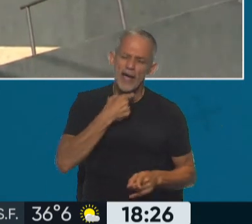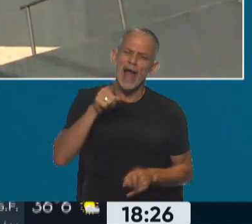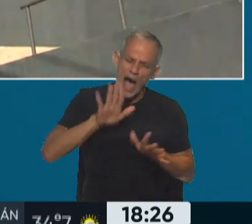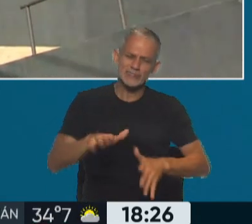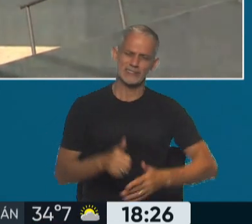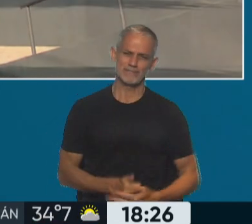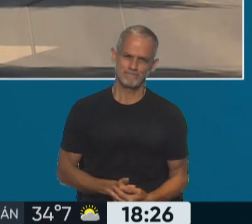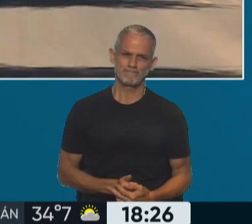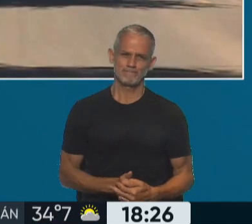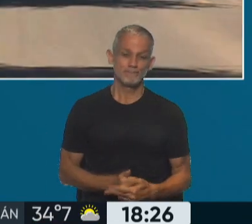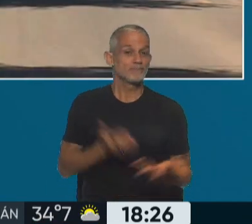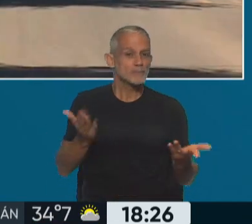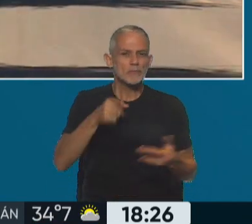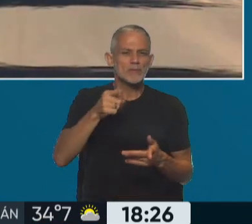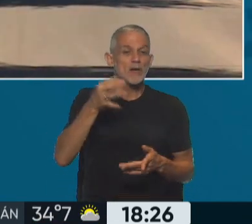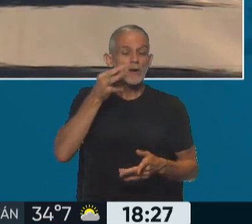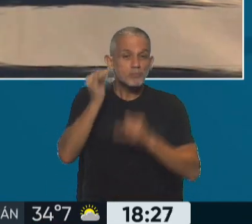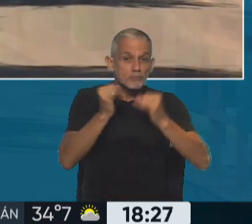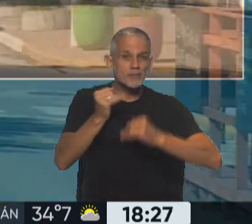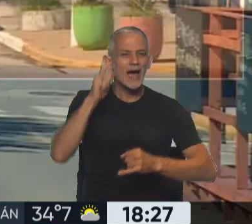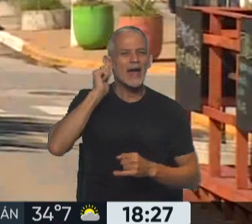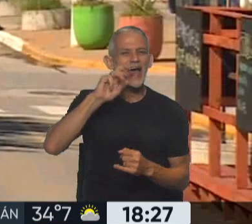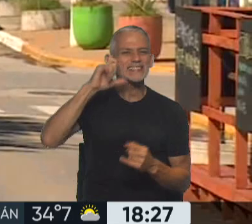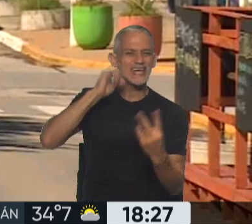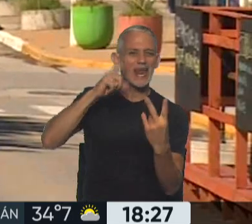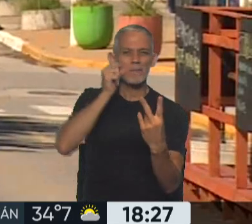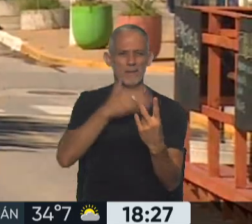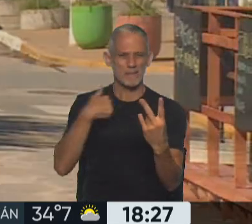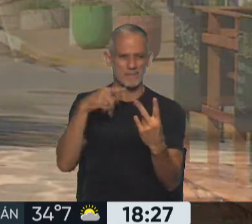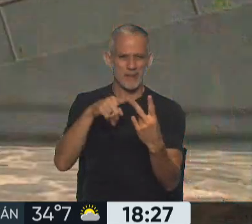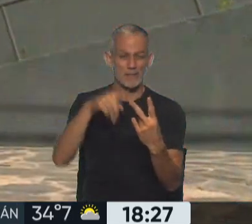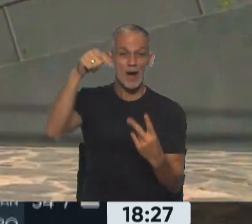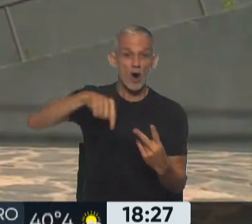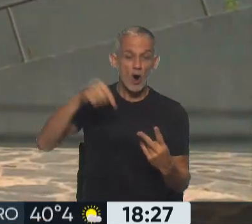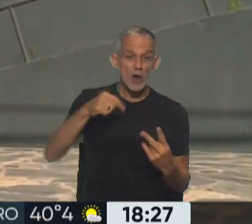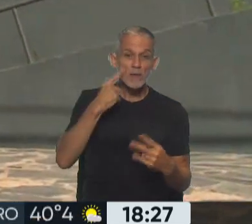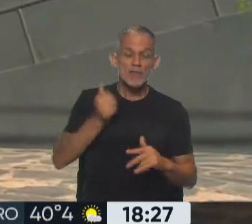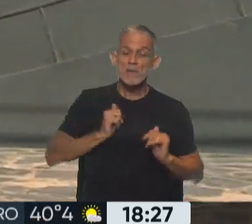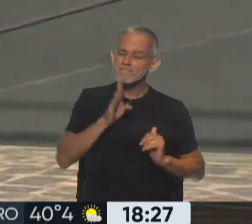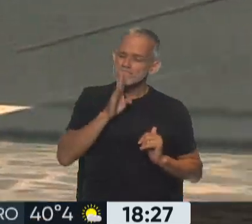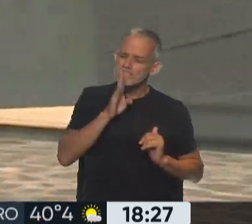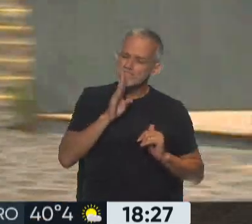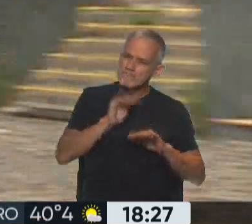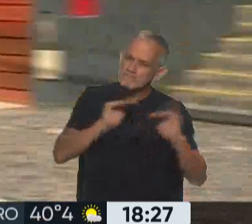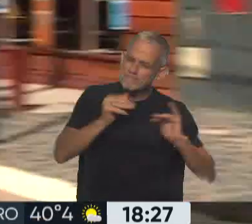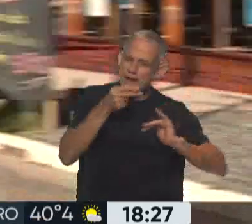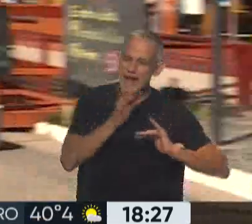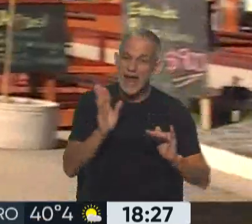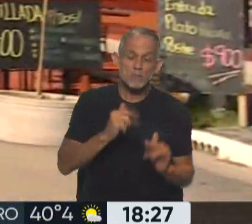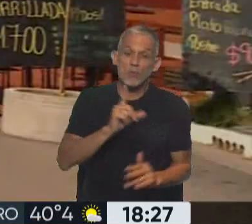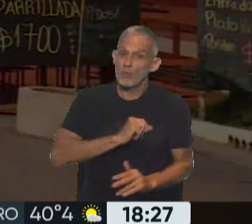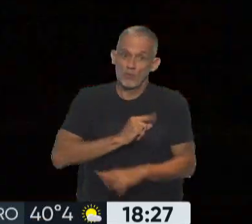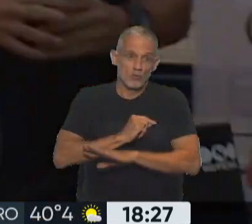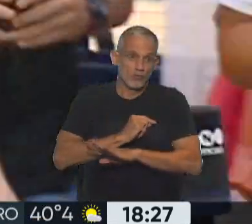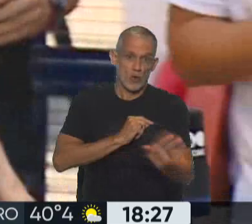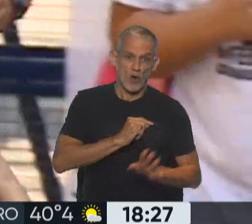querido hacer. Este es el testimonio de Graciela y de Silvino, que hoy, luego de varios días sin hablar con los medios, dado el dolor